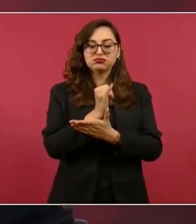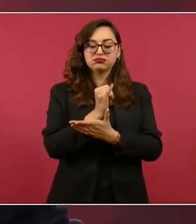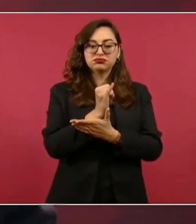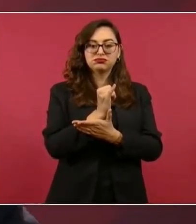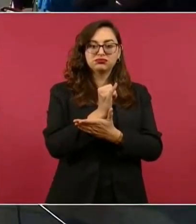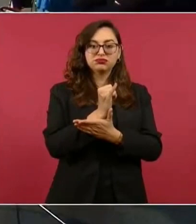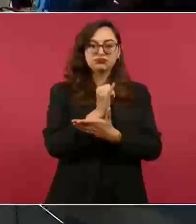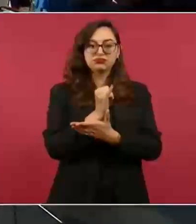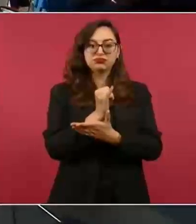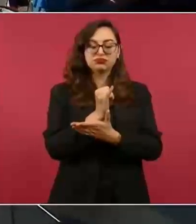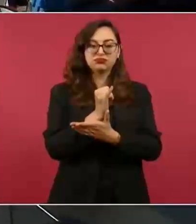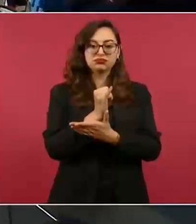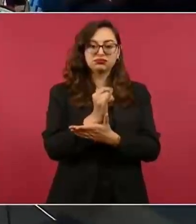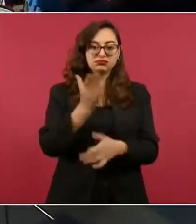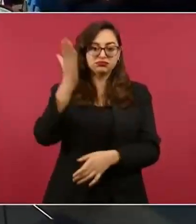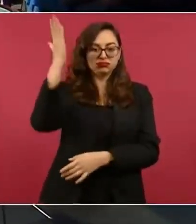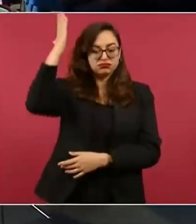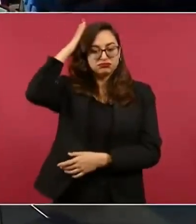de